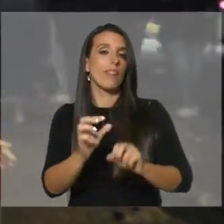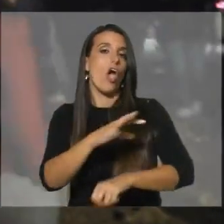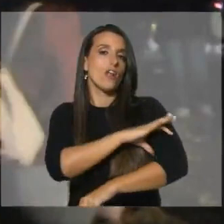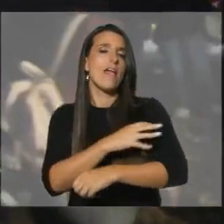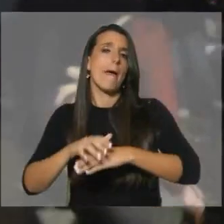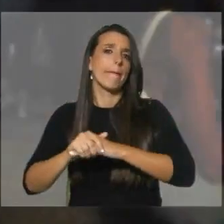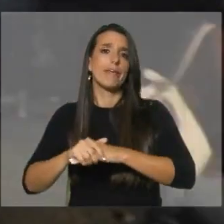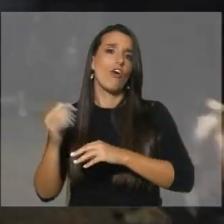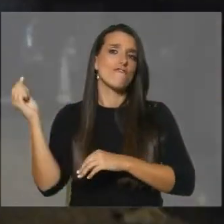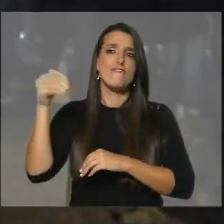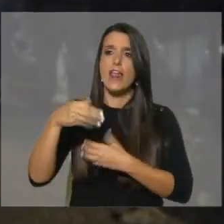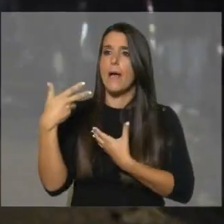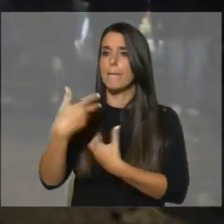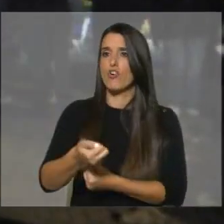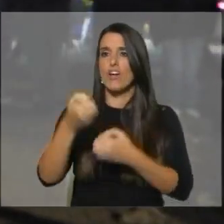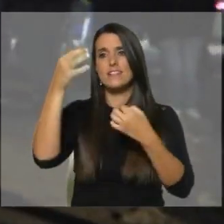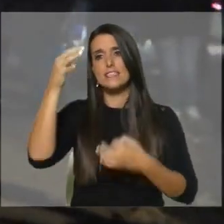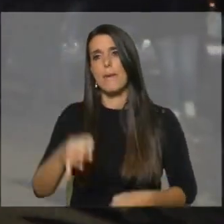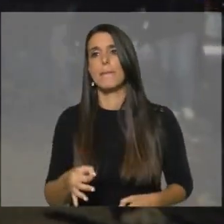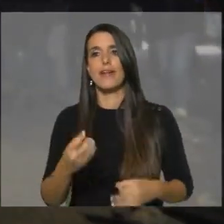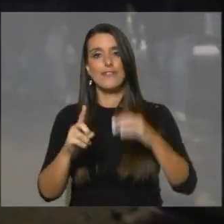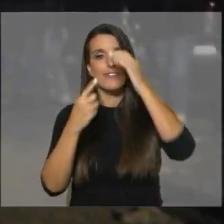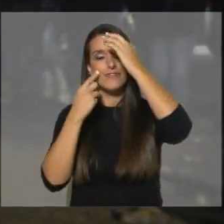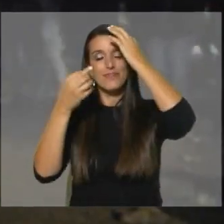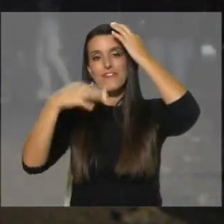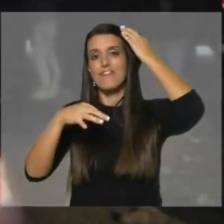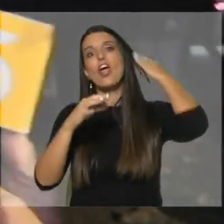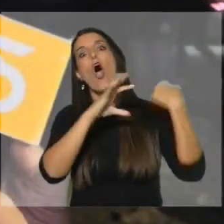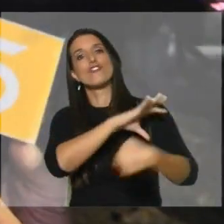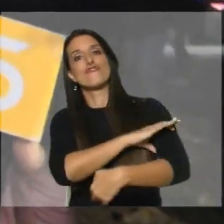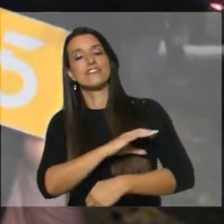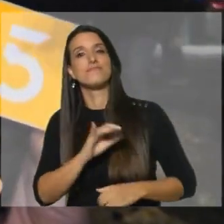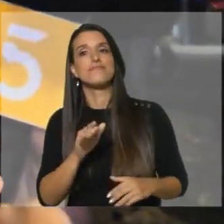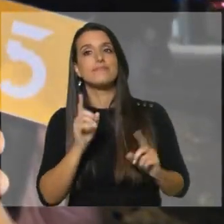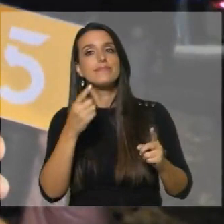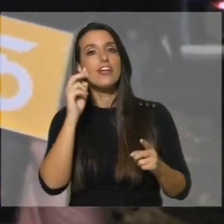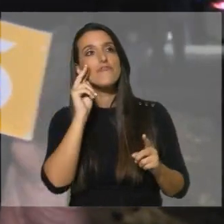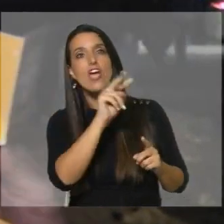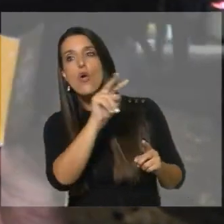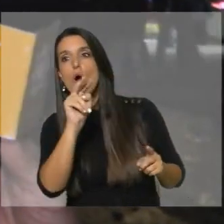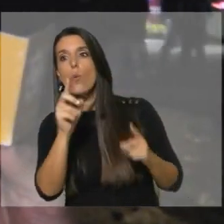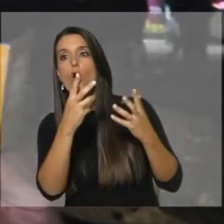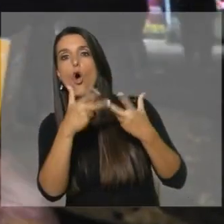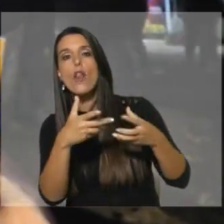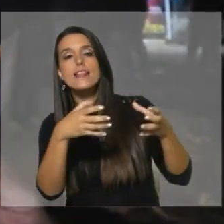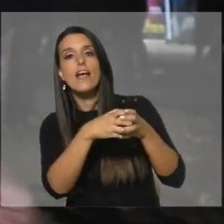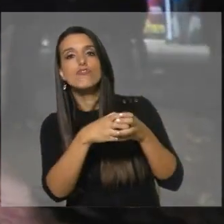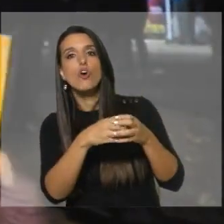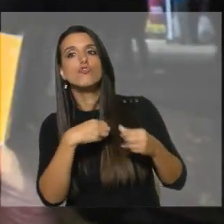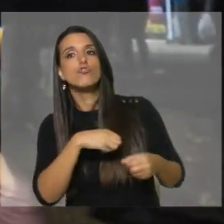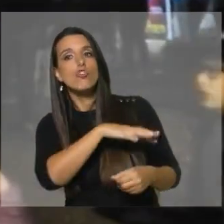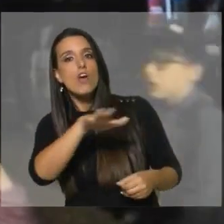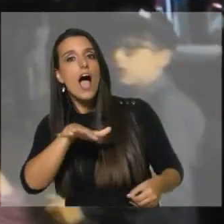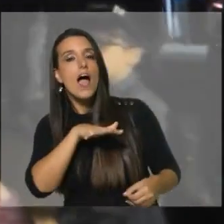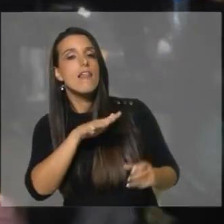que siempre nos ha apoyado, así que esperamos contar con su presencia. Vemos que también hay algunas organizaciones sociales, que